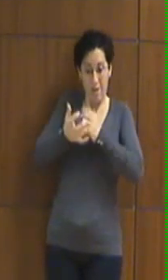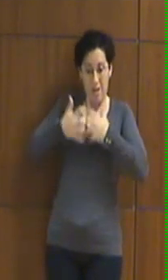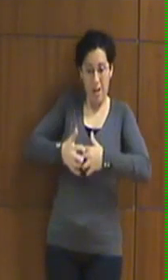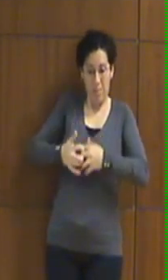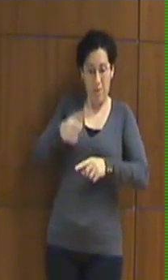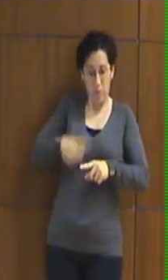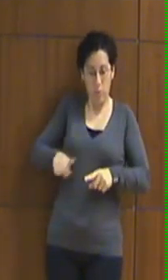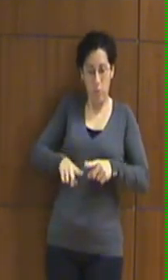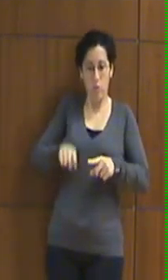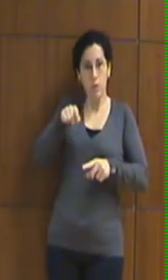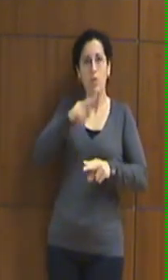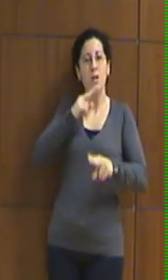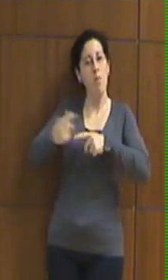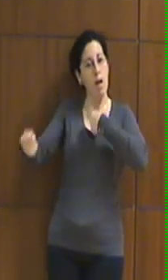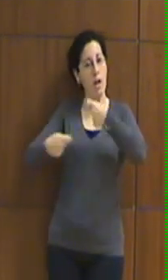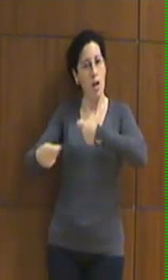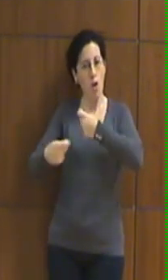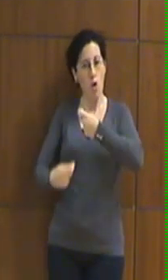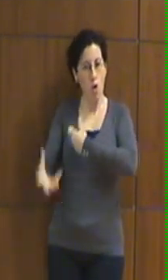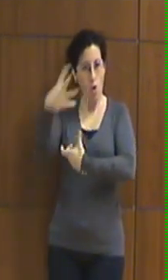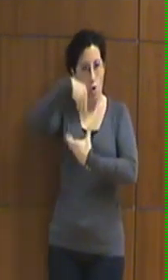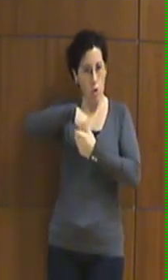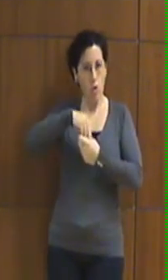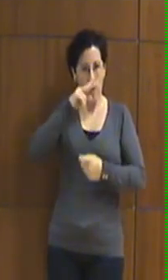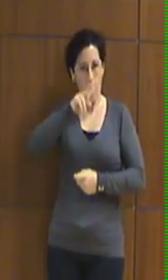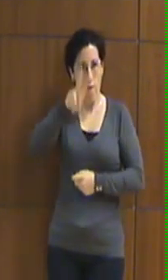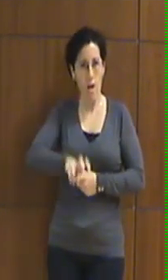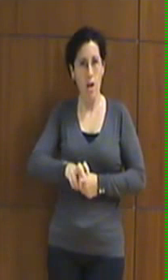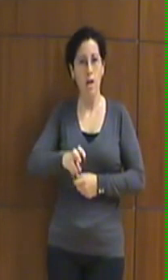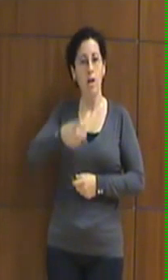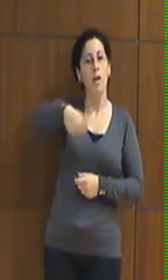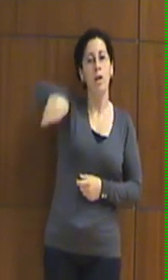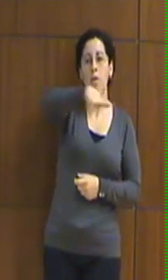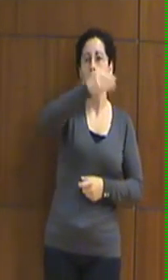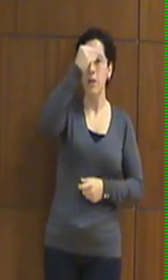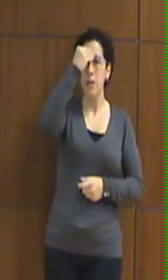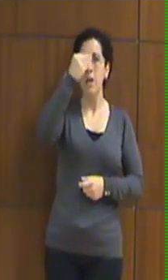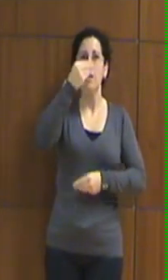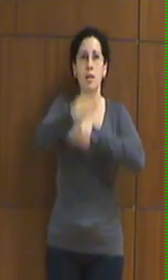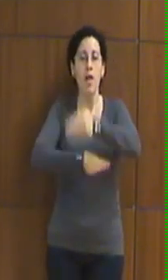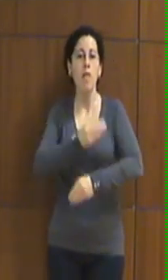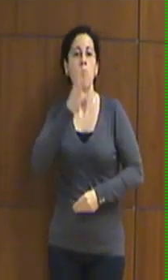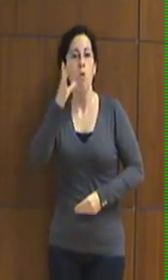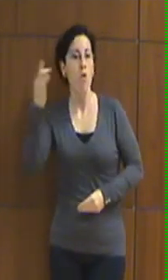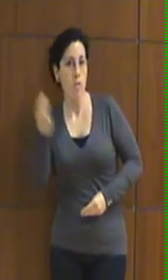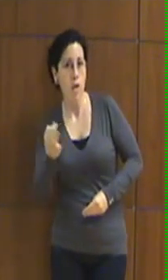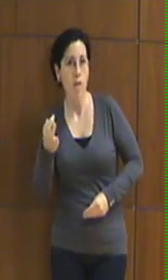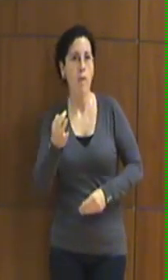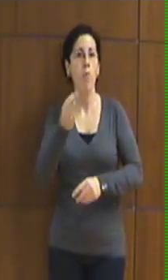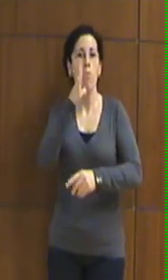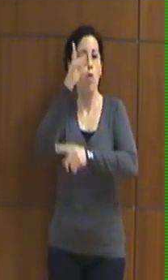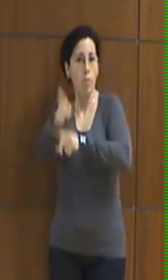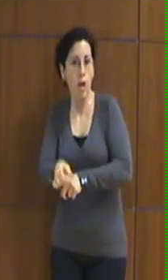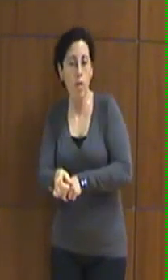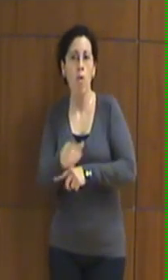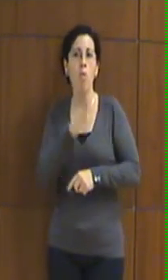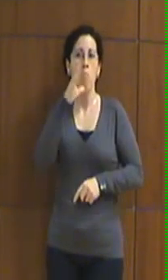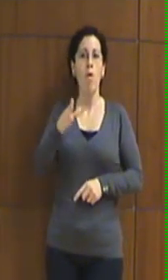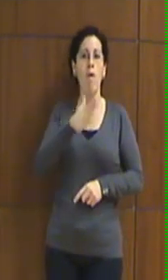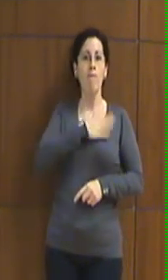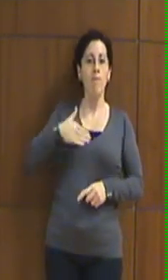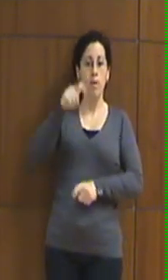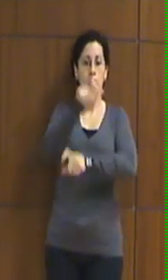por bondad del mundo mundial? ¿Esto se hace porque creéis que hay que hacerlo, que se obliga, que no se obliga, por facilitar a las personas